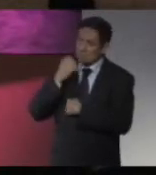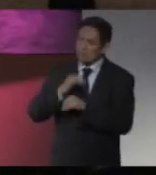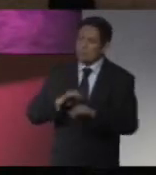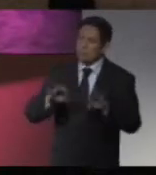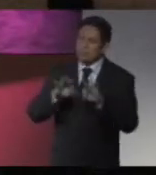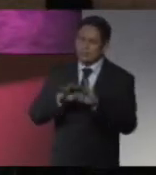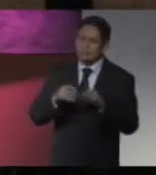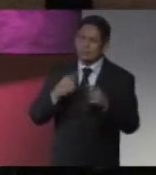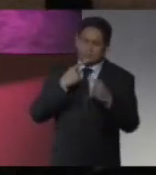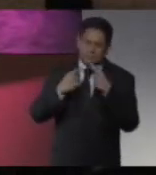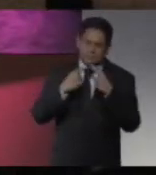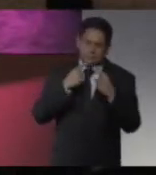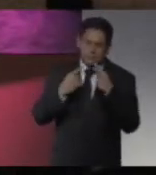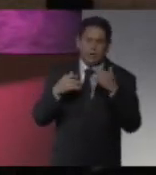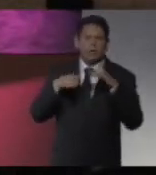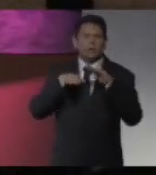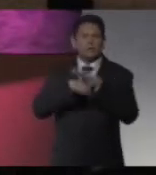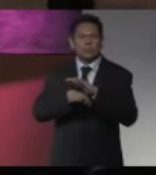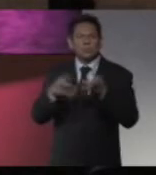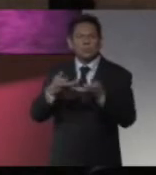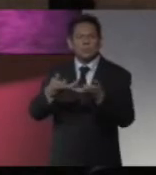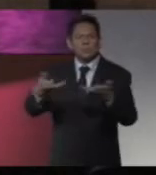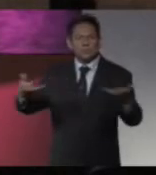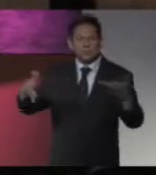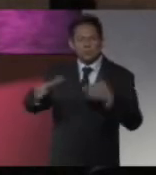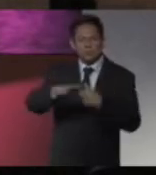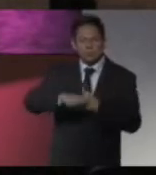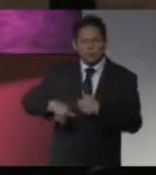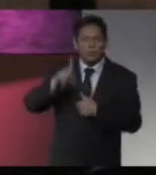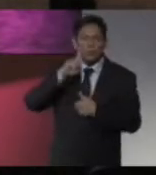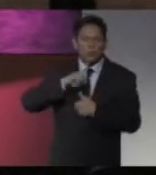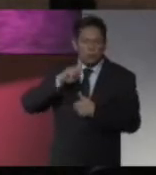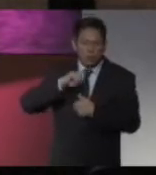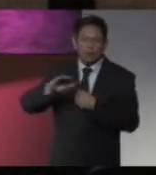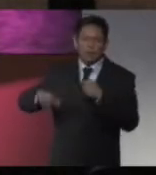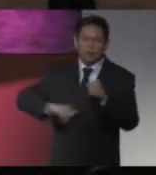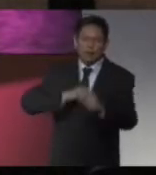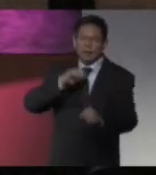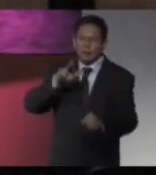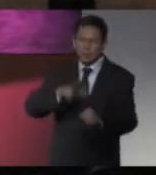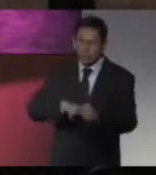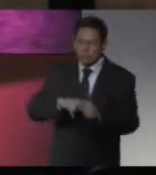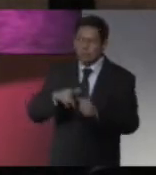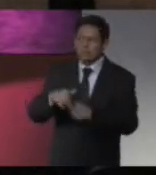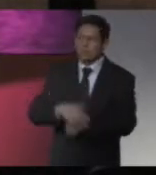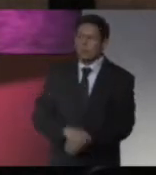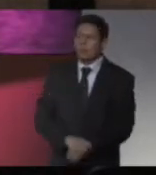discusión sobre territorialidades, mujeres, recursos naturales. También